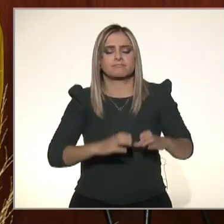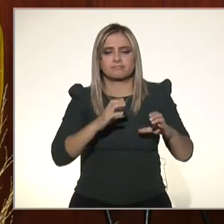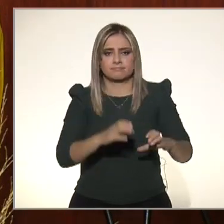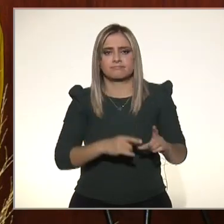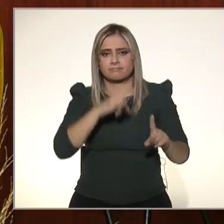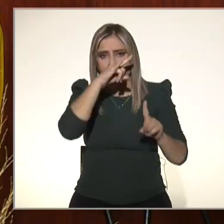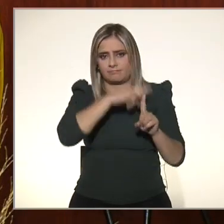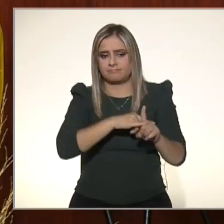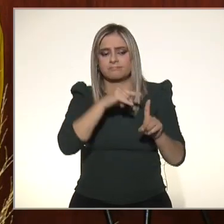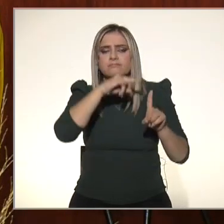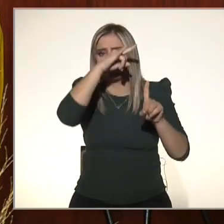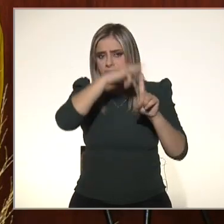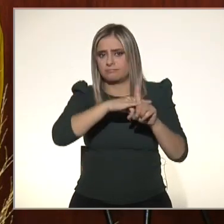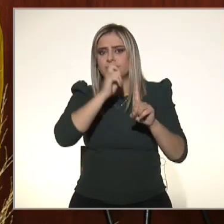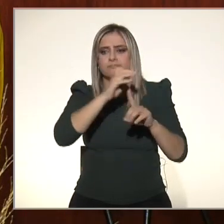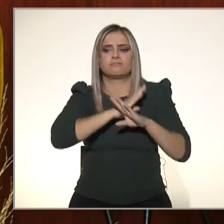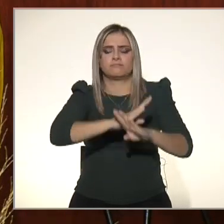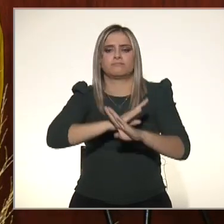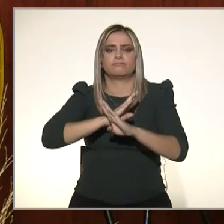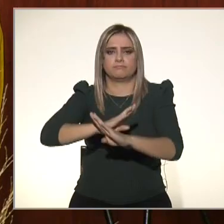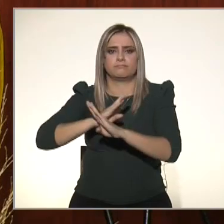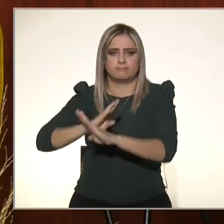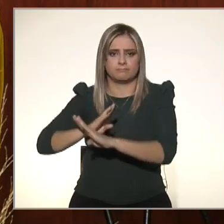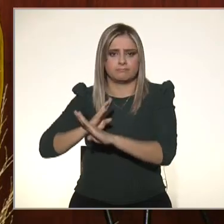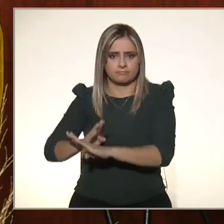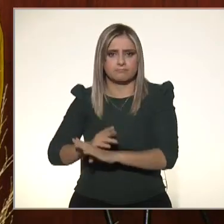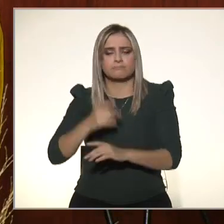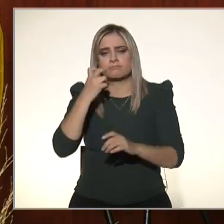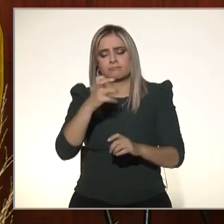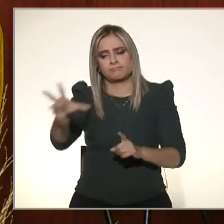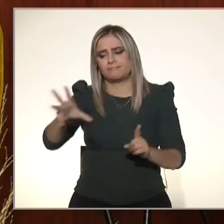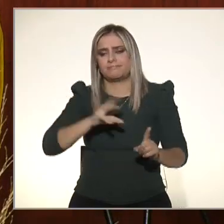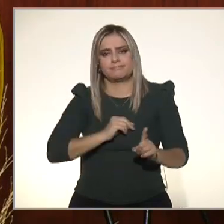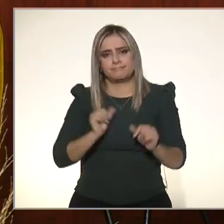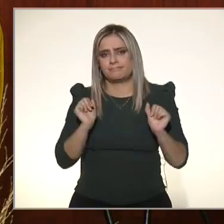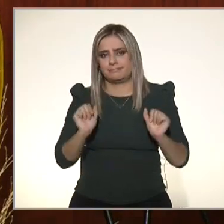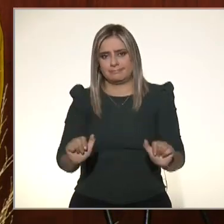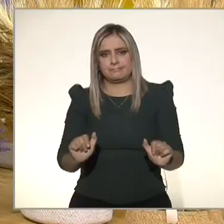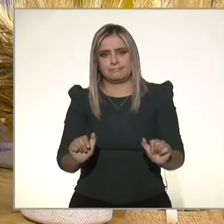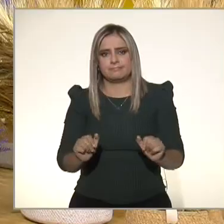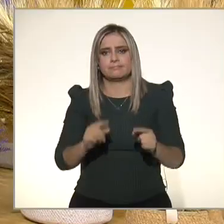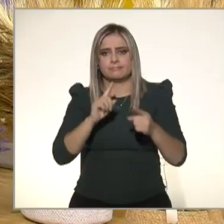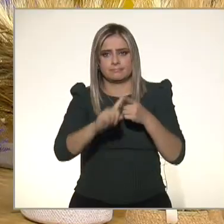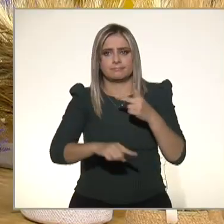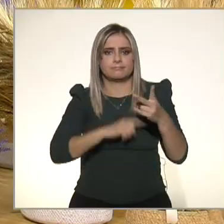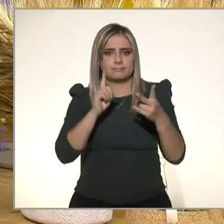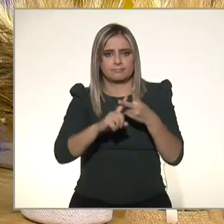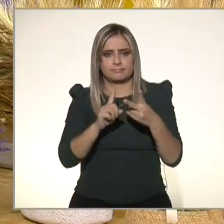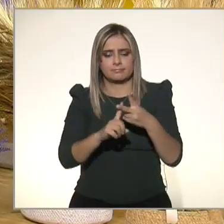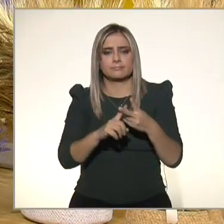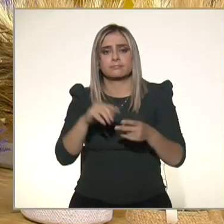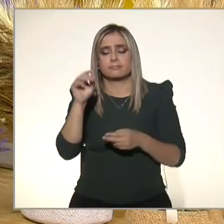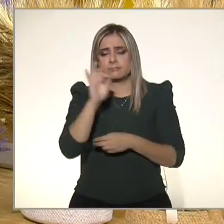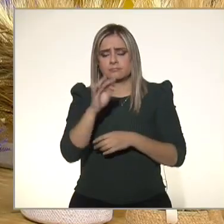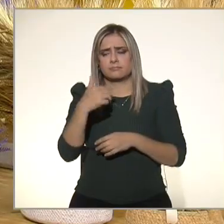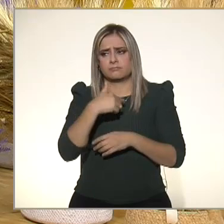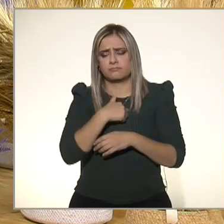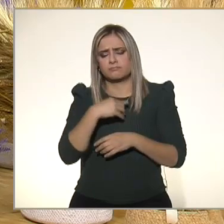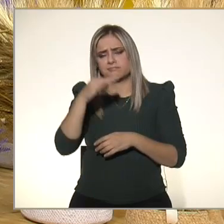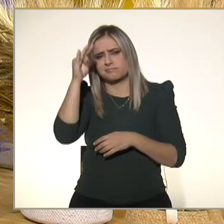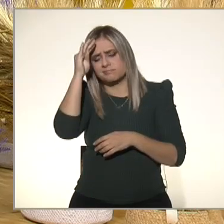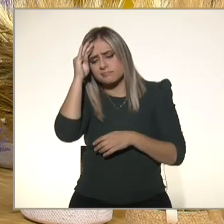de barrera te va a permitir no contagiarte. Y el otro punto es, si yo lo estoy